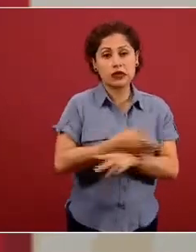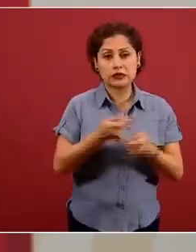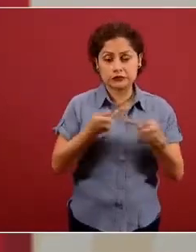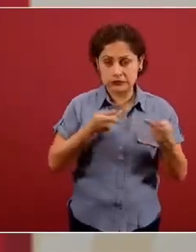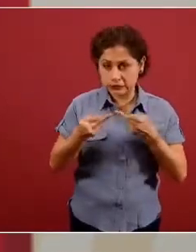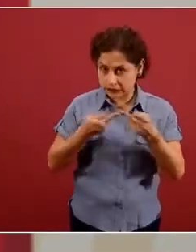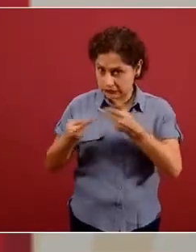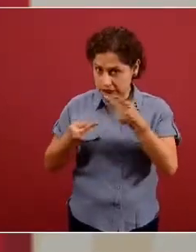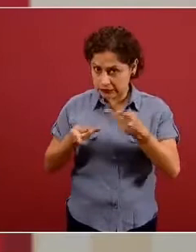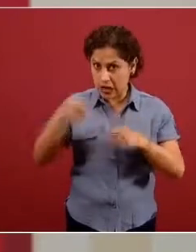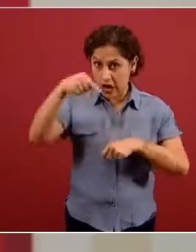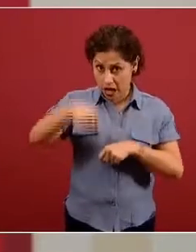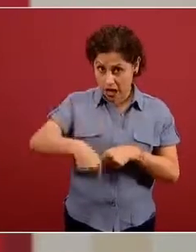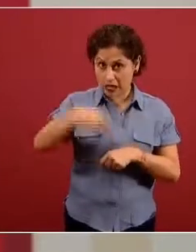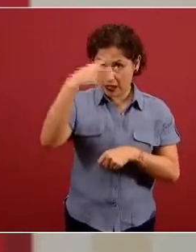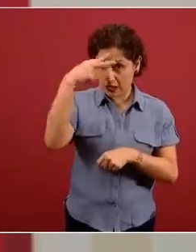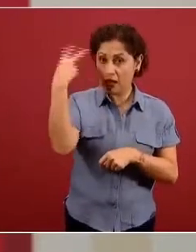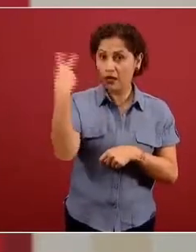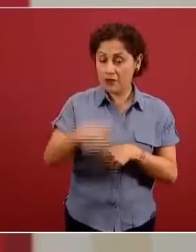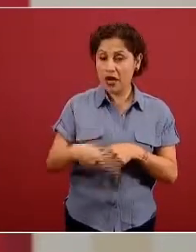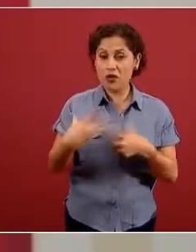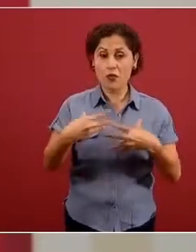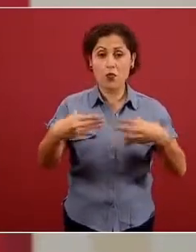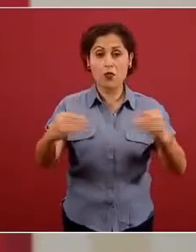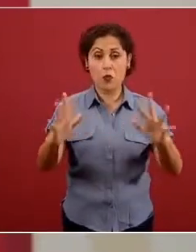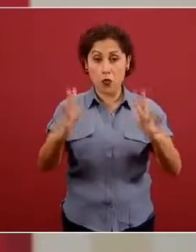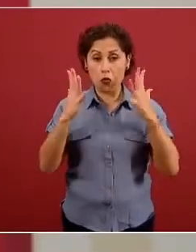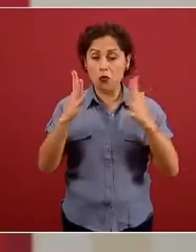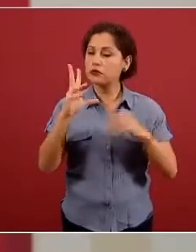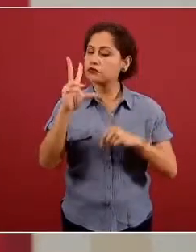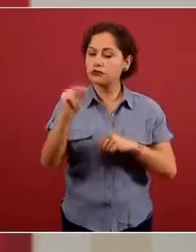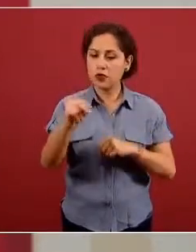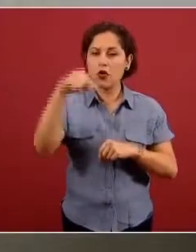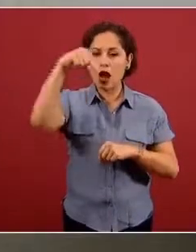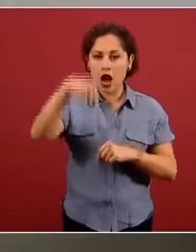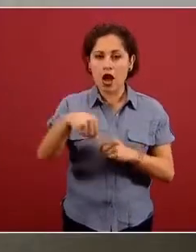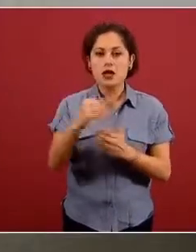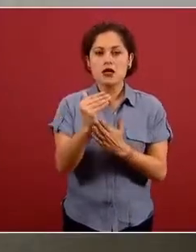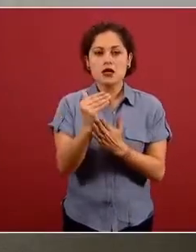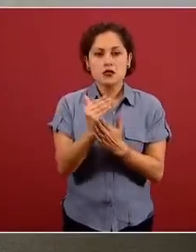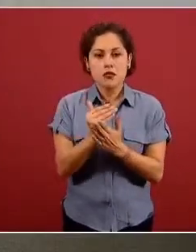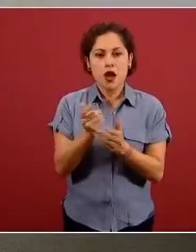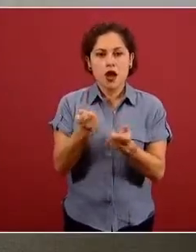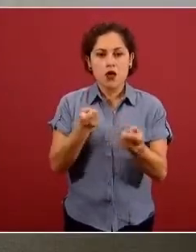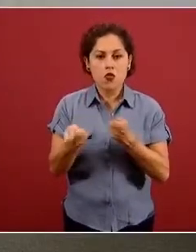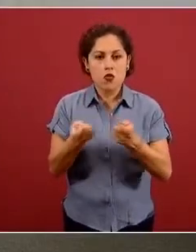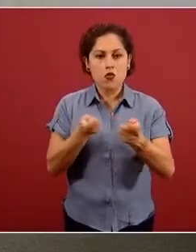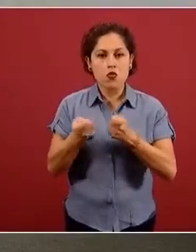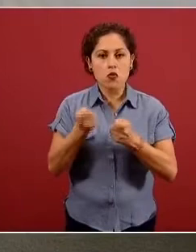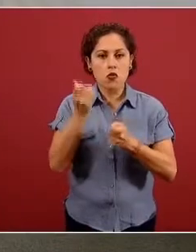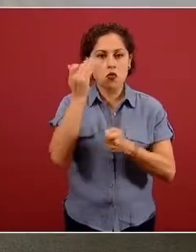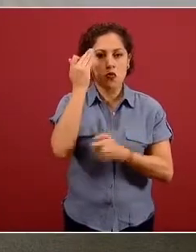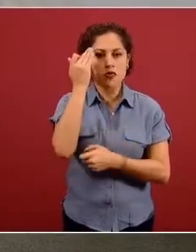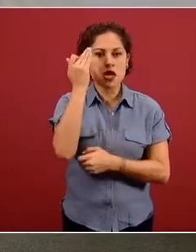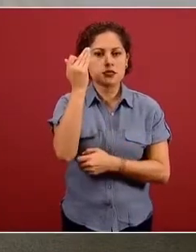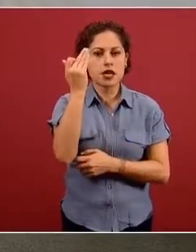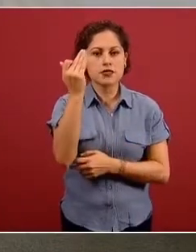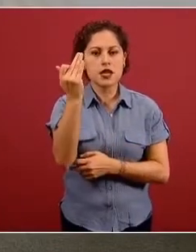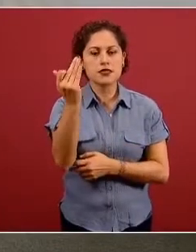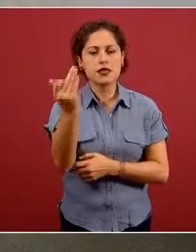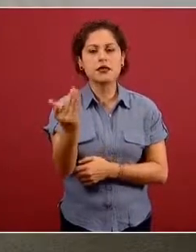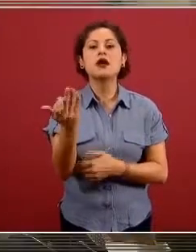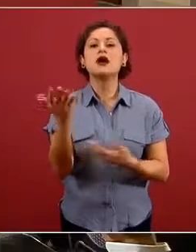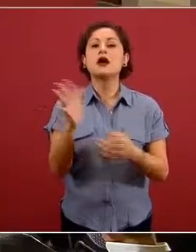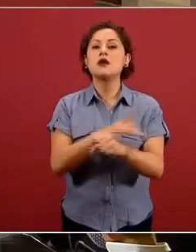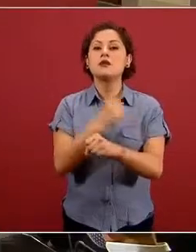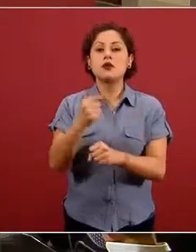transmisión ha sido reducida, y eso es una muy buena noticia, por medidas masivas de mitigación social, que son